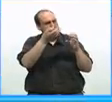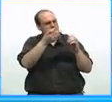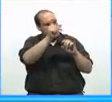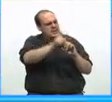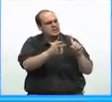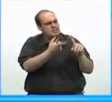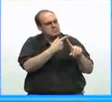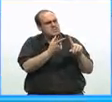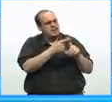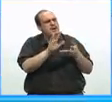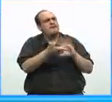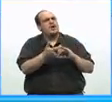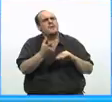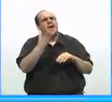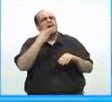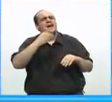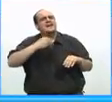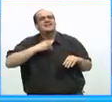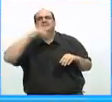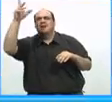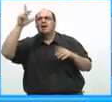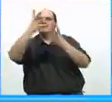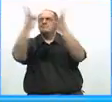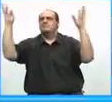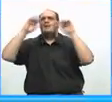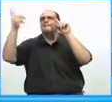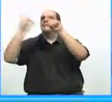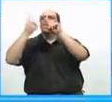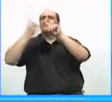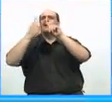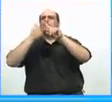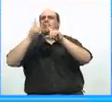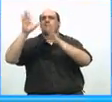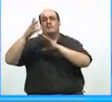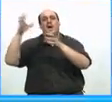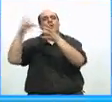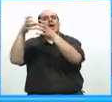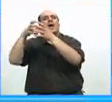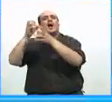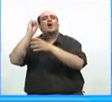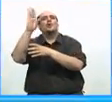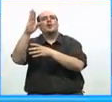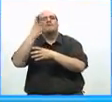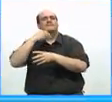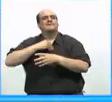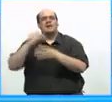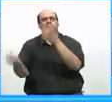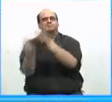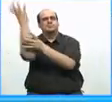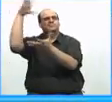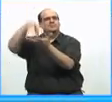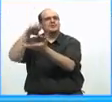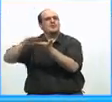haberse profundizado con el hincha después del gol del otro día te habrán comentado que tenés tu club de fans eh Como lo tiene layon hue y t Fed en el